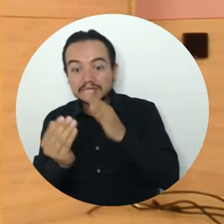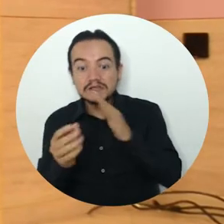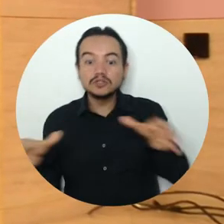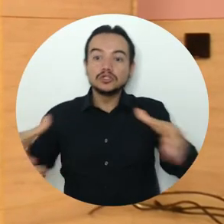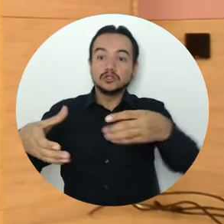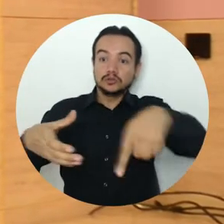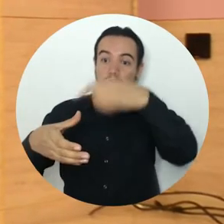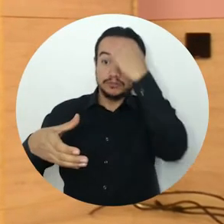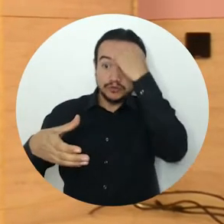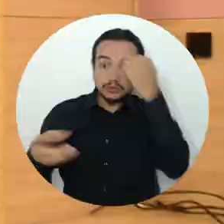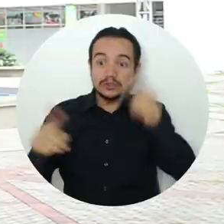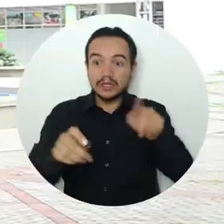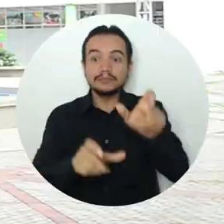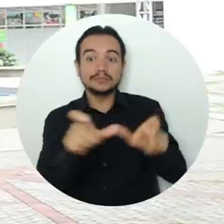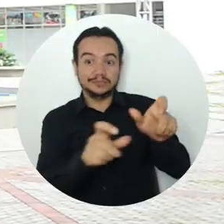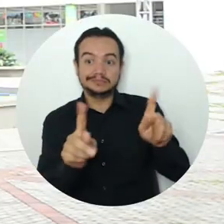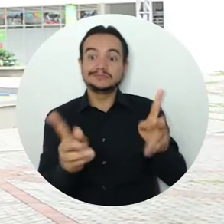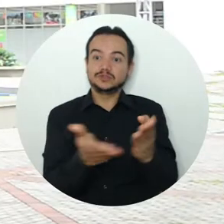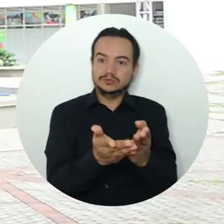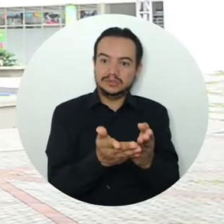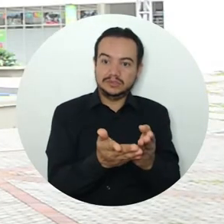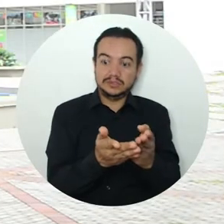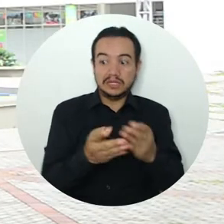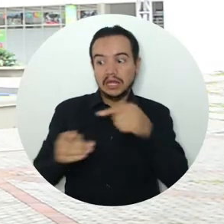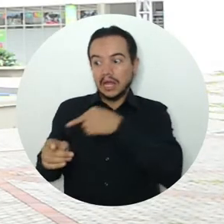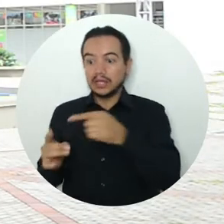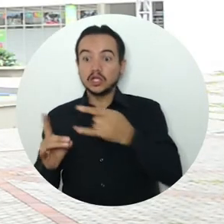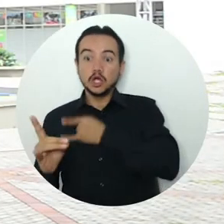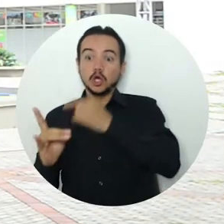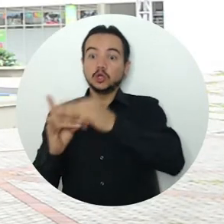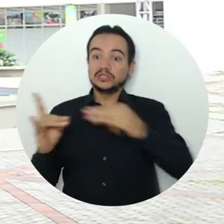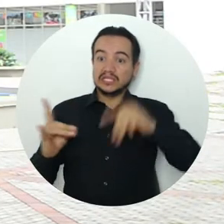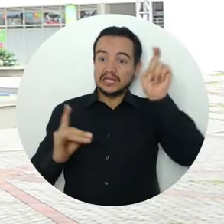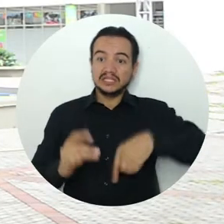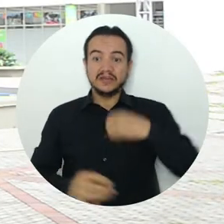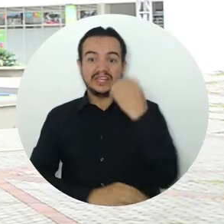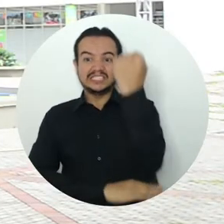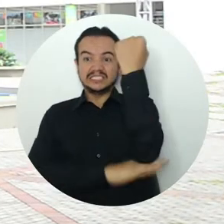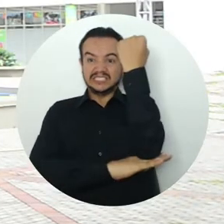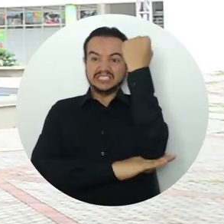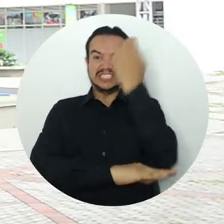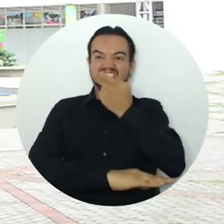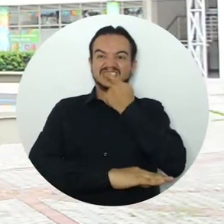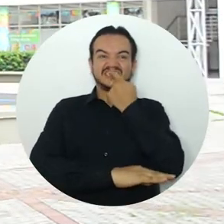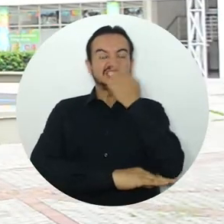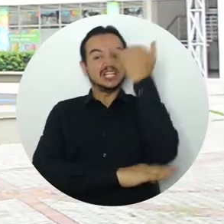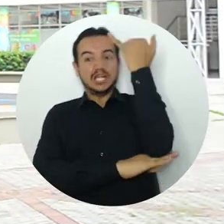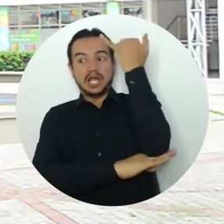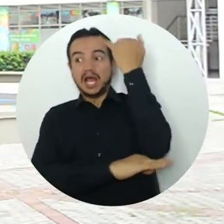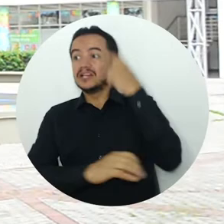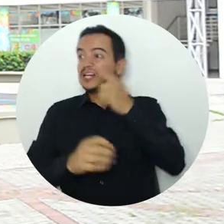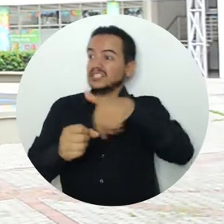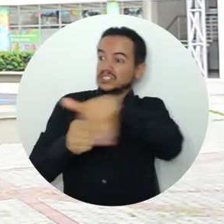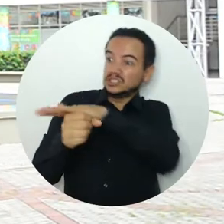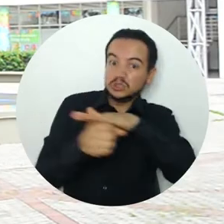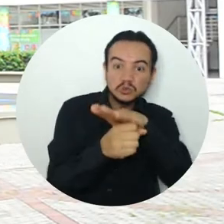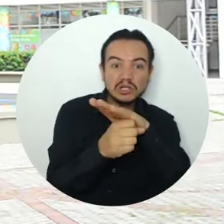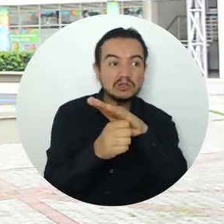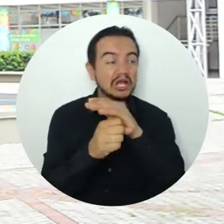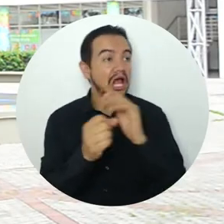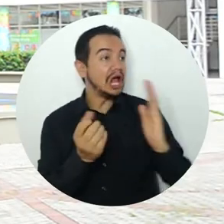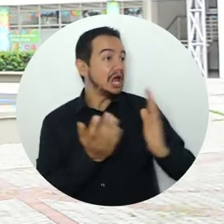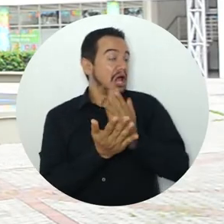los temas que son de actualidad. La universidad no puede ser una torre de marfil aislada del contexto en el